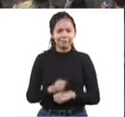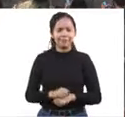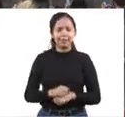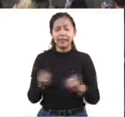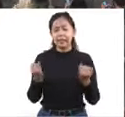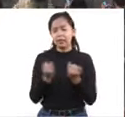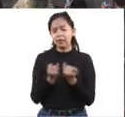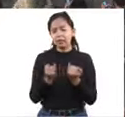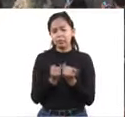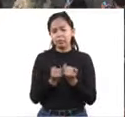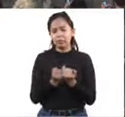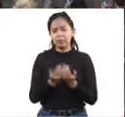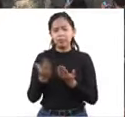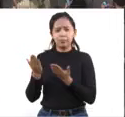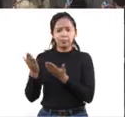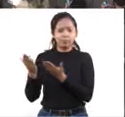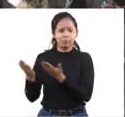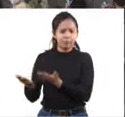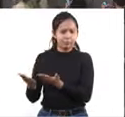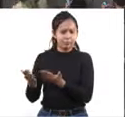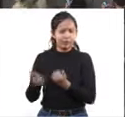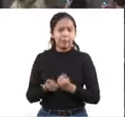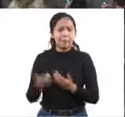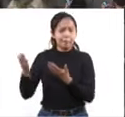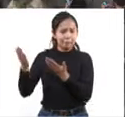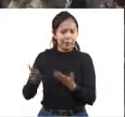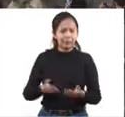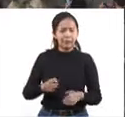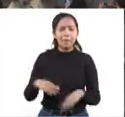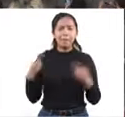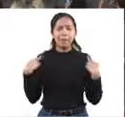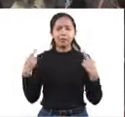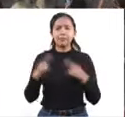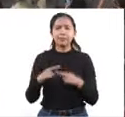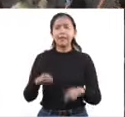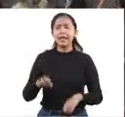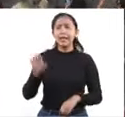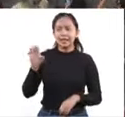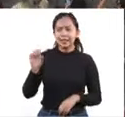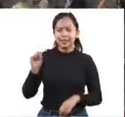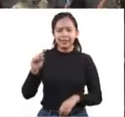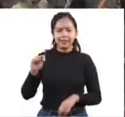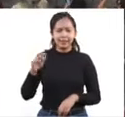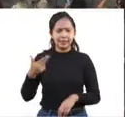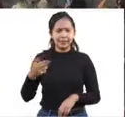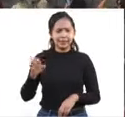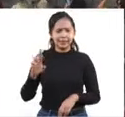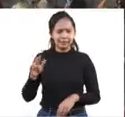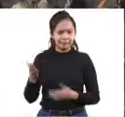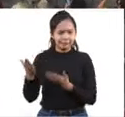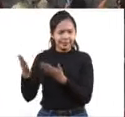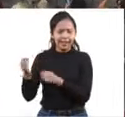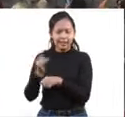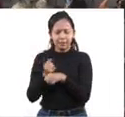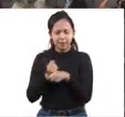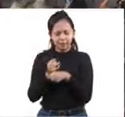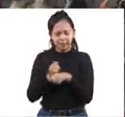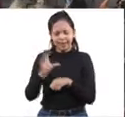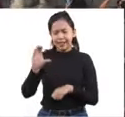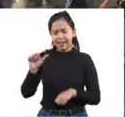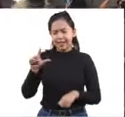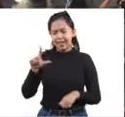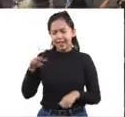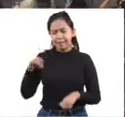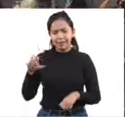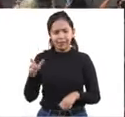como también la presencia de la maestra Esther Alonso, enlace académico binacional e investigadora del Calmex